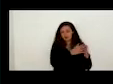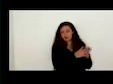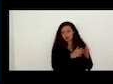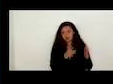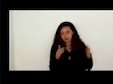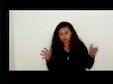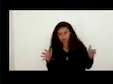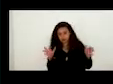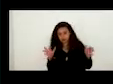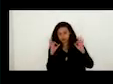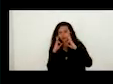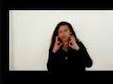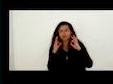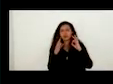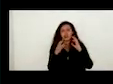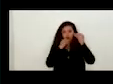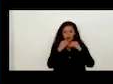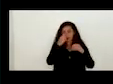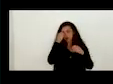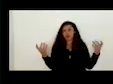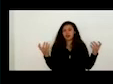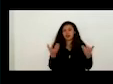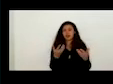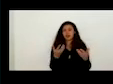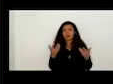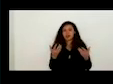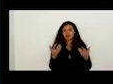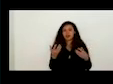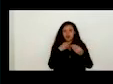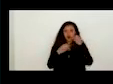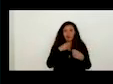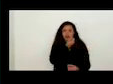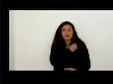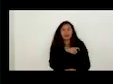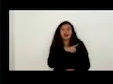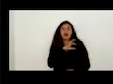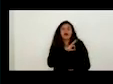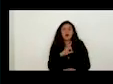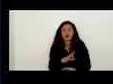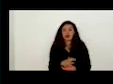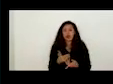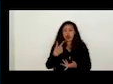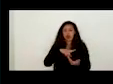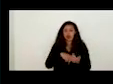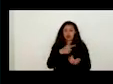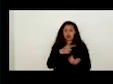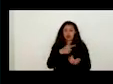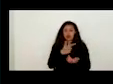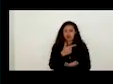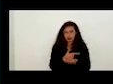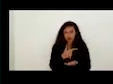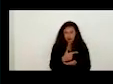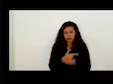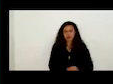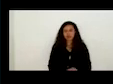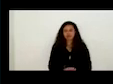forma tal que pudieran generar un patrón de alimentación saludable. Dentro de las grasas podemos